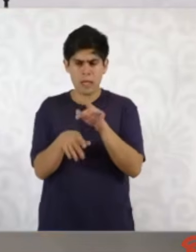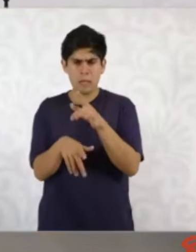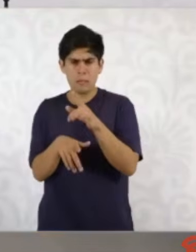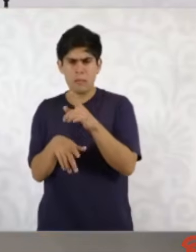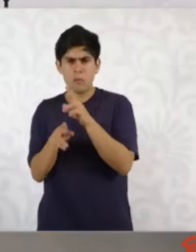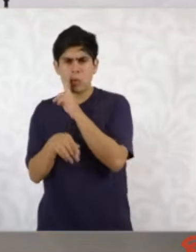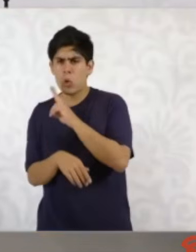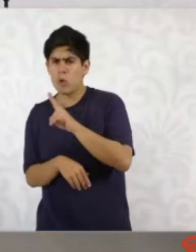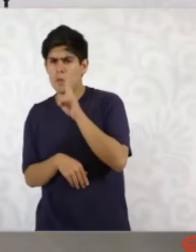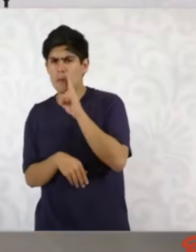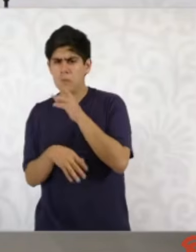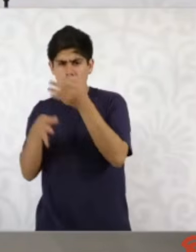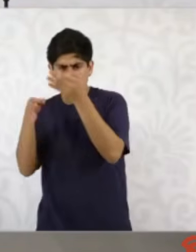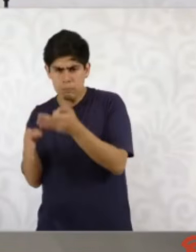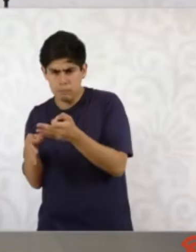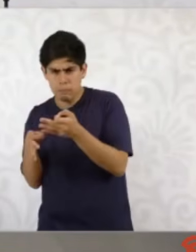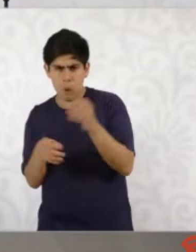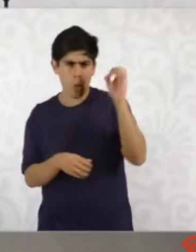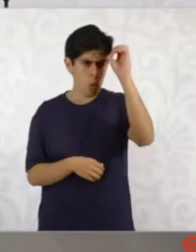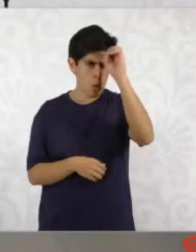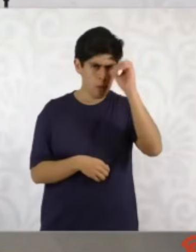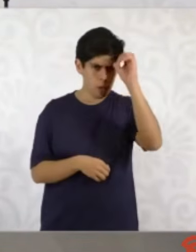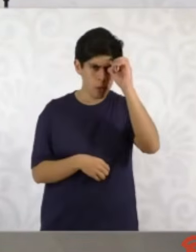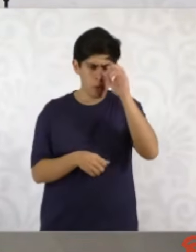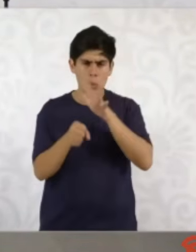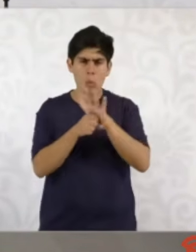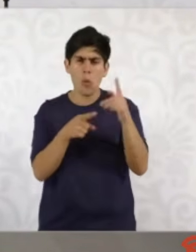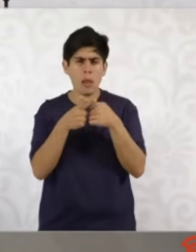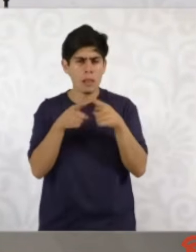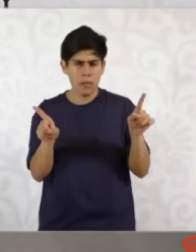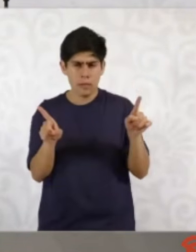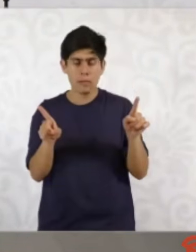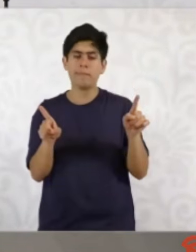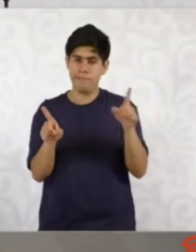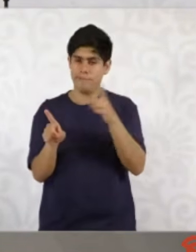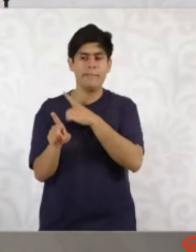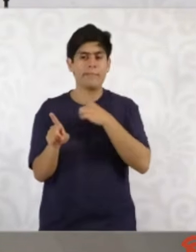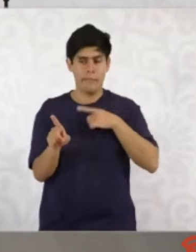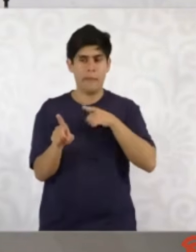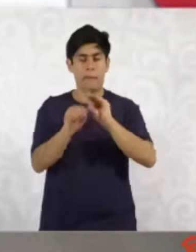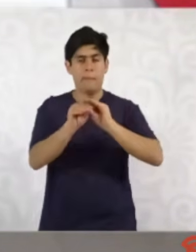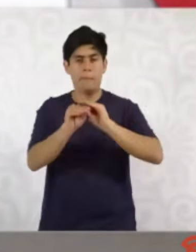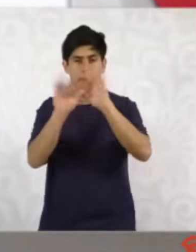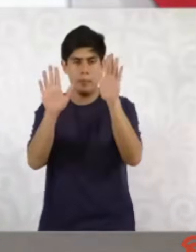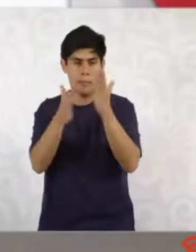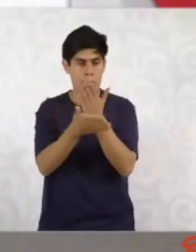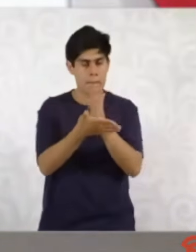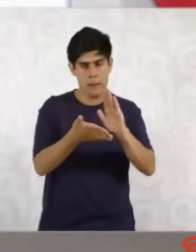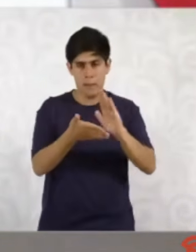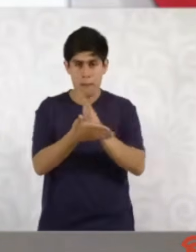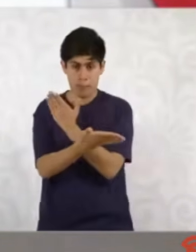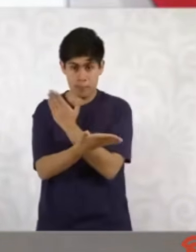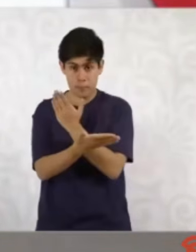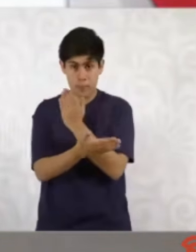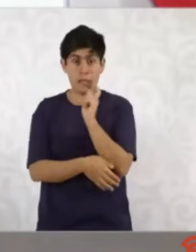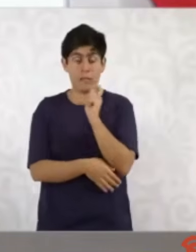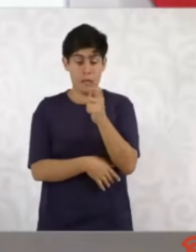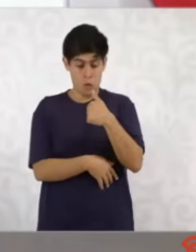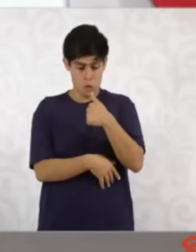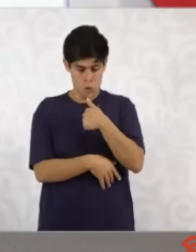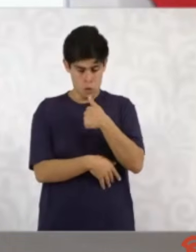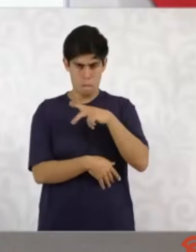opinión por medio de menciones, mensajes, cortinillas, plecas. ¿Significa que yo no puedo dar una